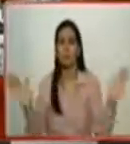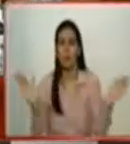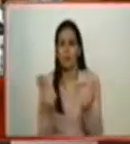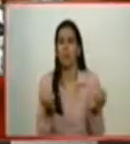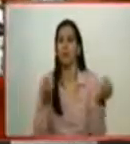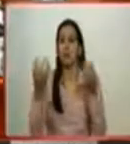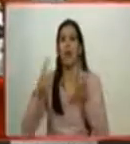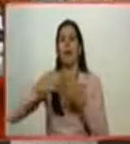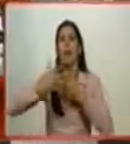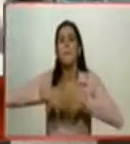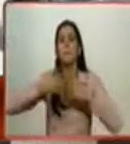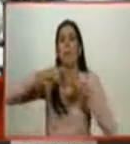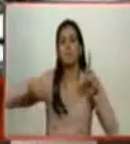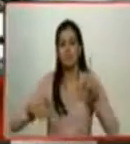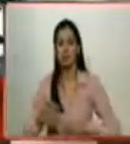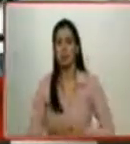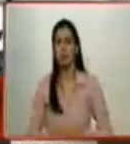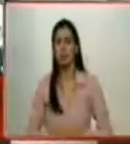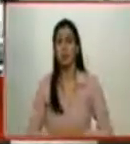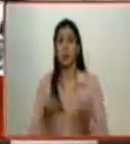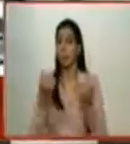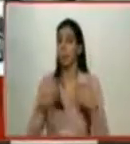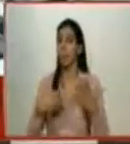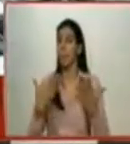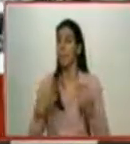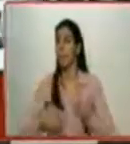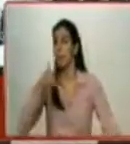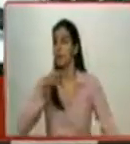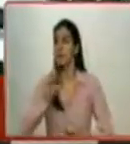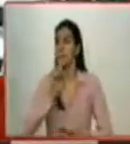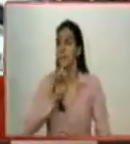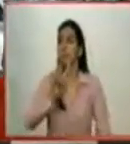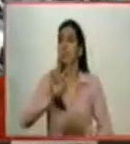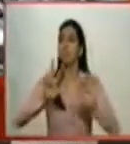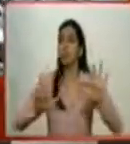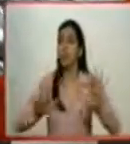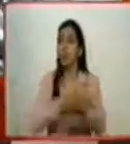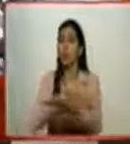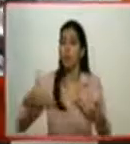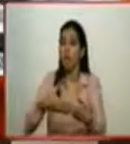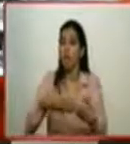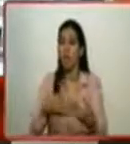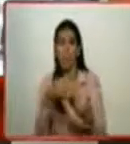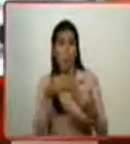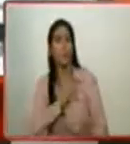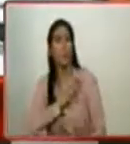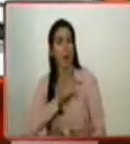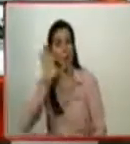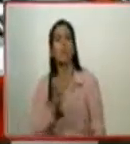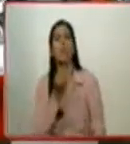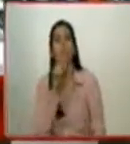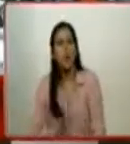a Corpoelet. Una inversión importante de más de 128 millones de dólares, divisas de la patria que están siendo